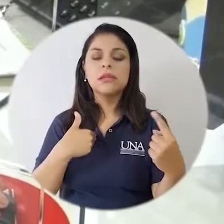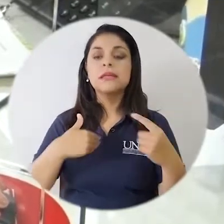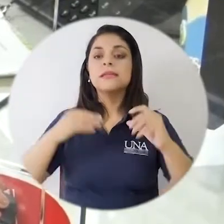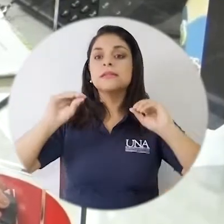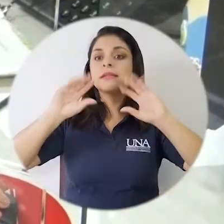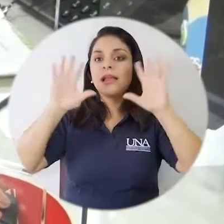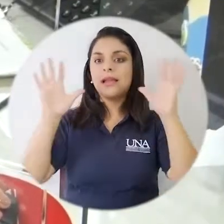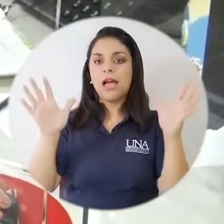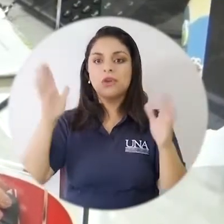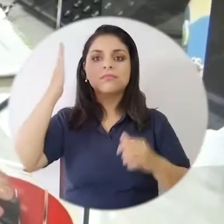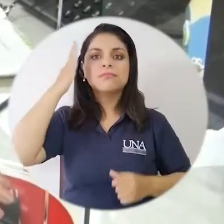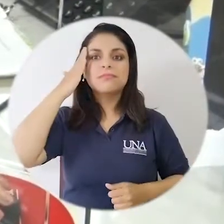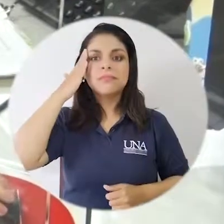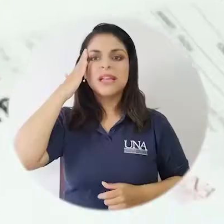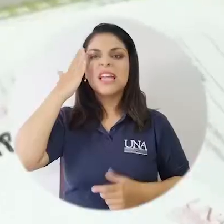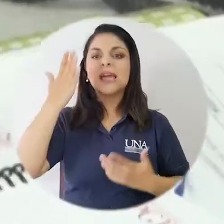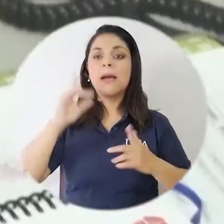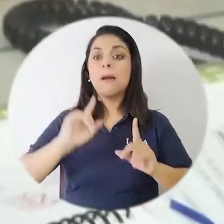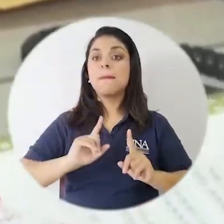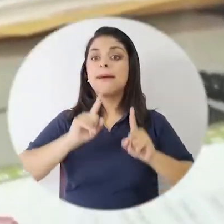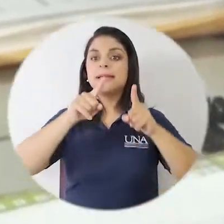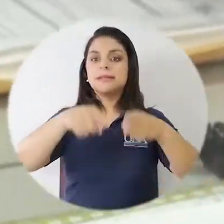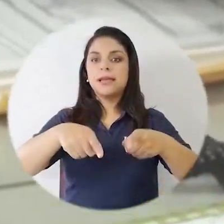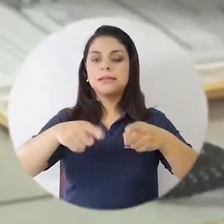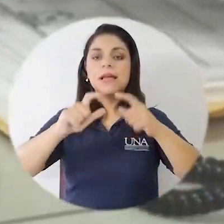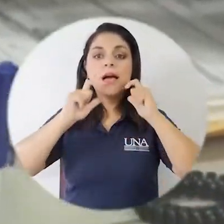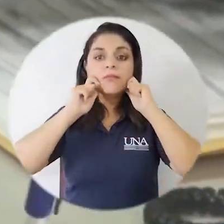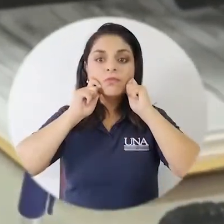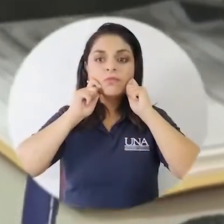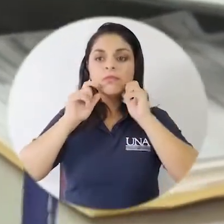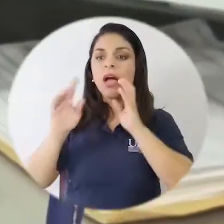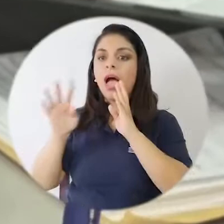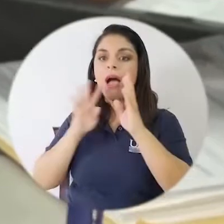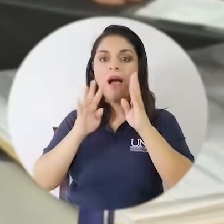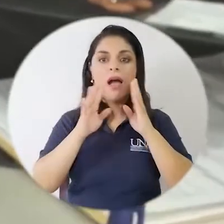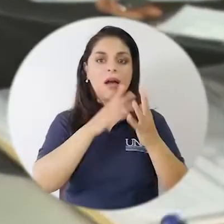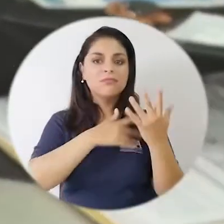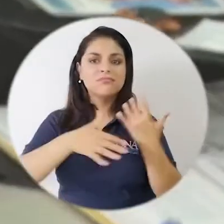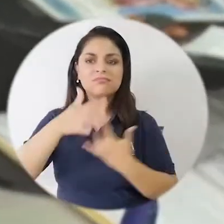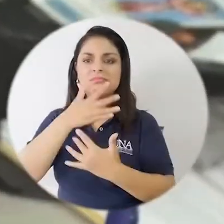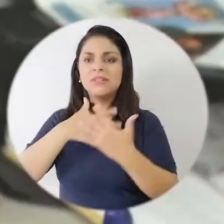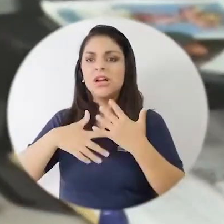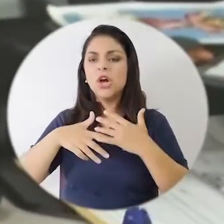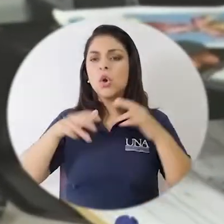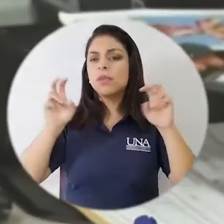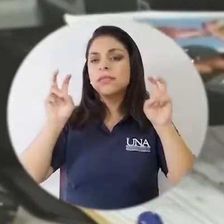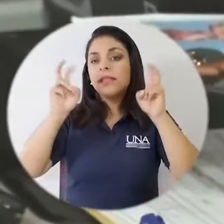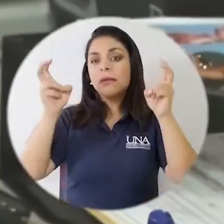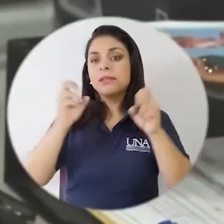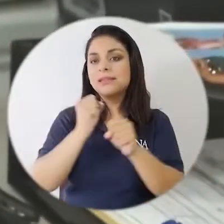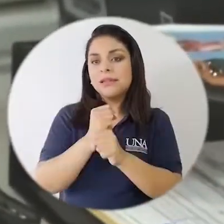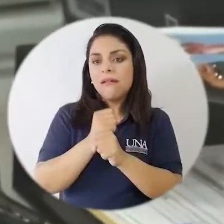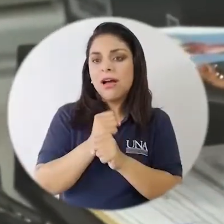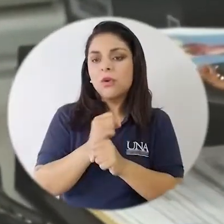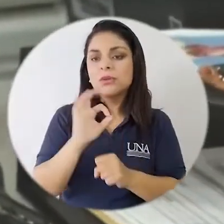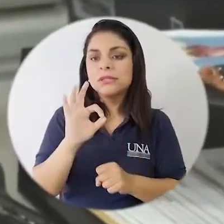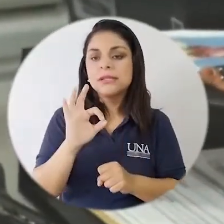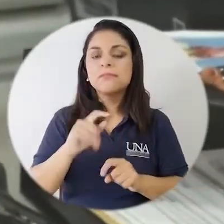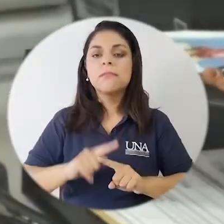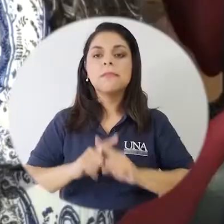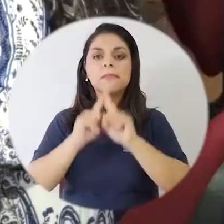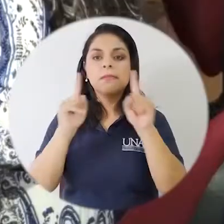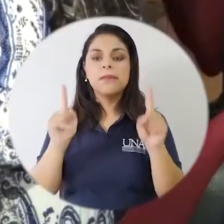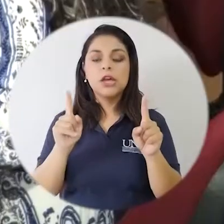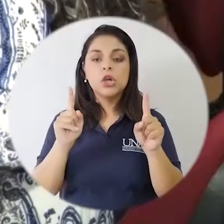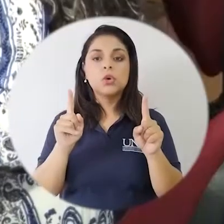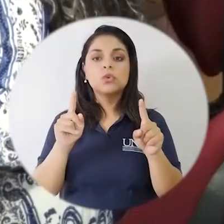social, teniendo claro que la presencia física y hablar e interactuar con temas interrelacionados